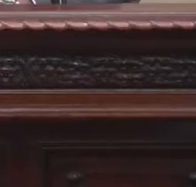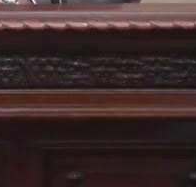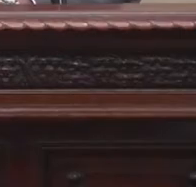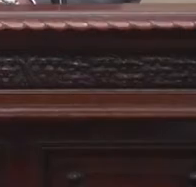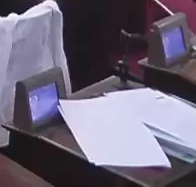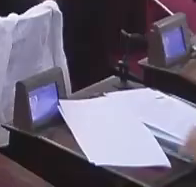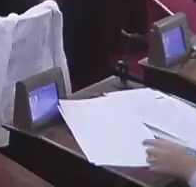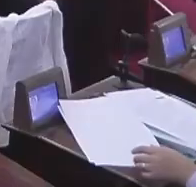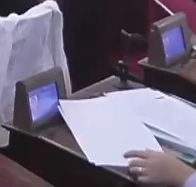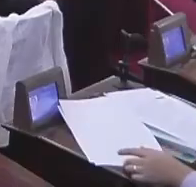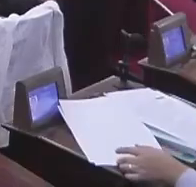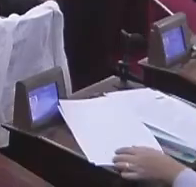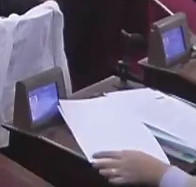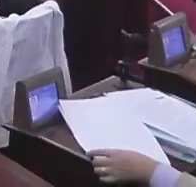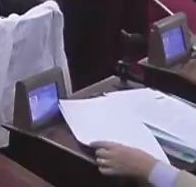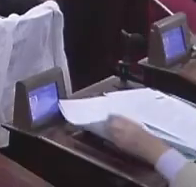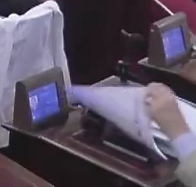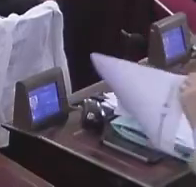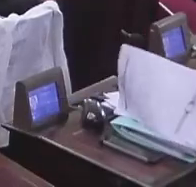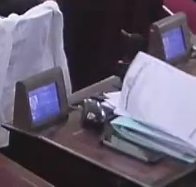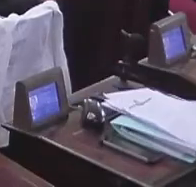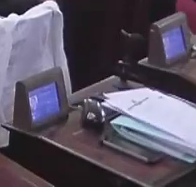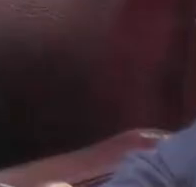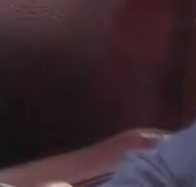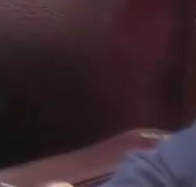la palabra. Gracias.